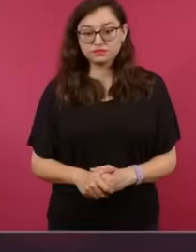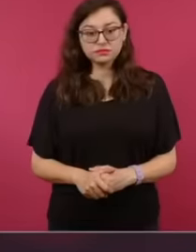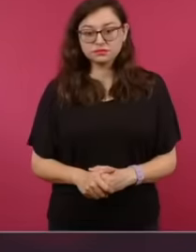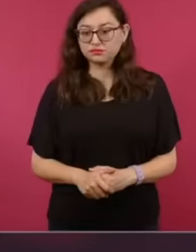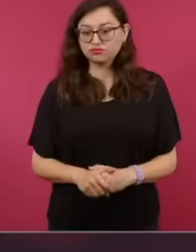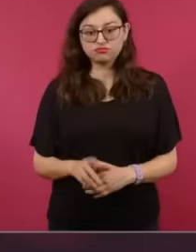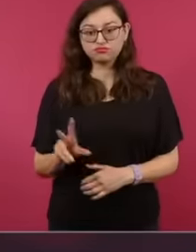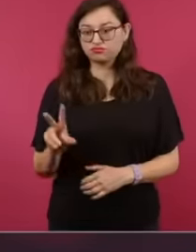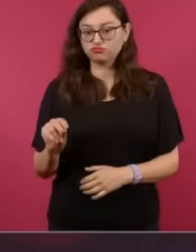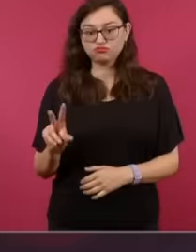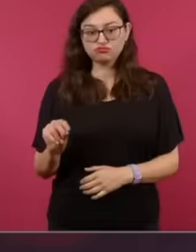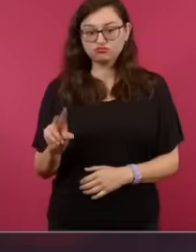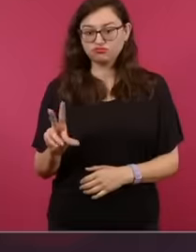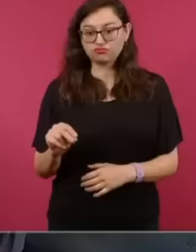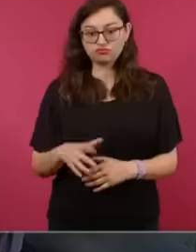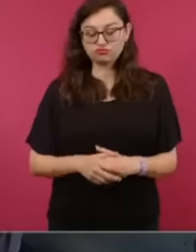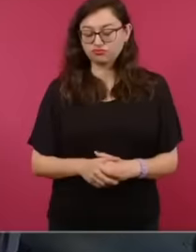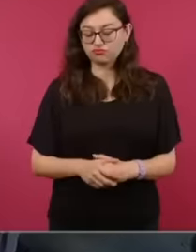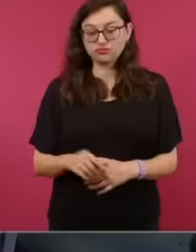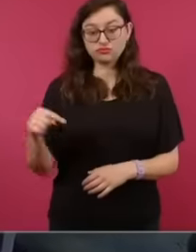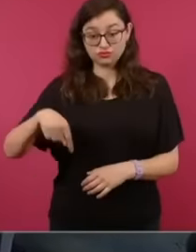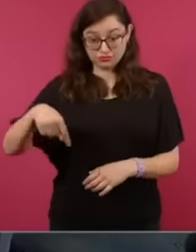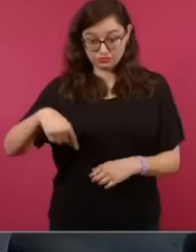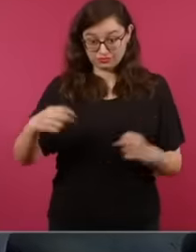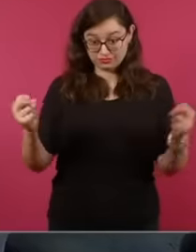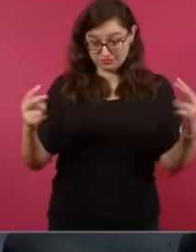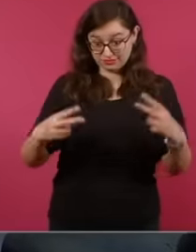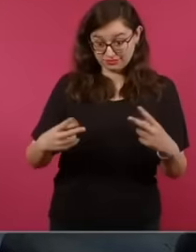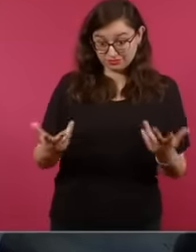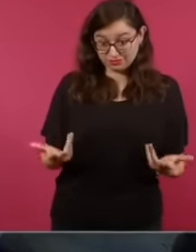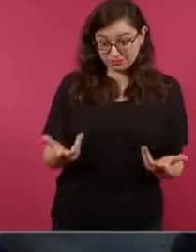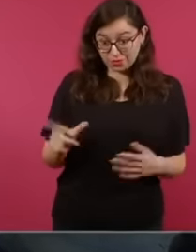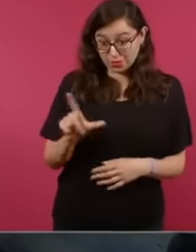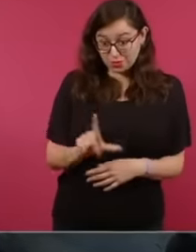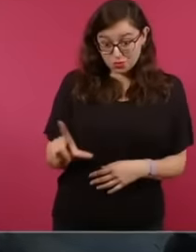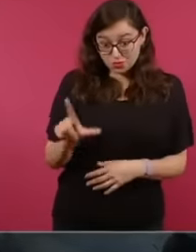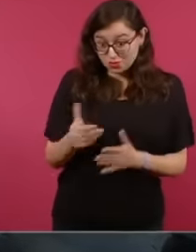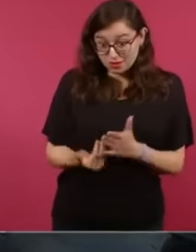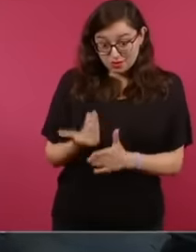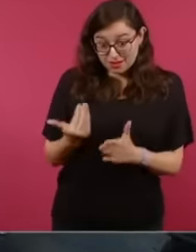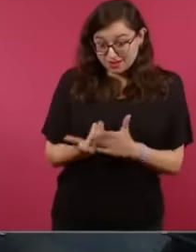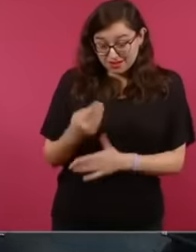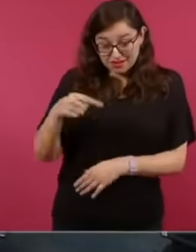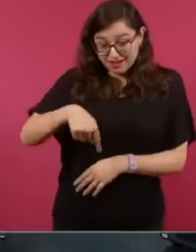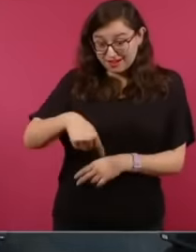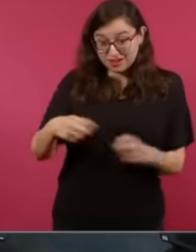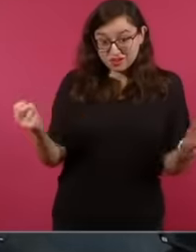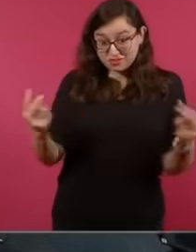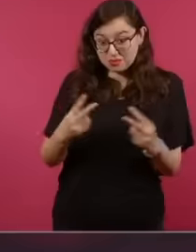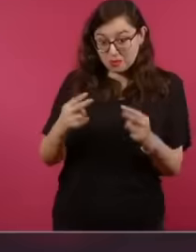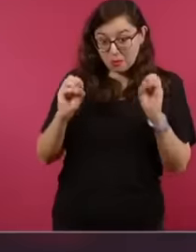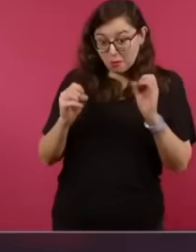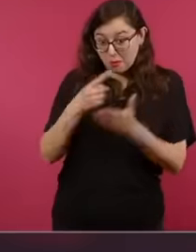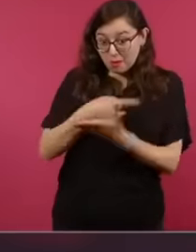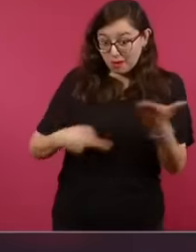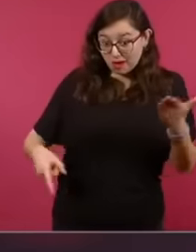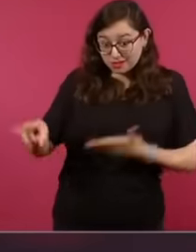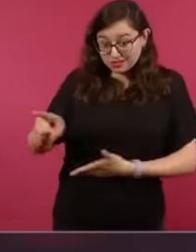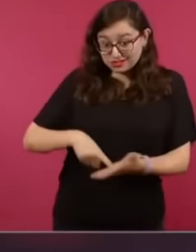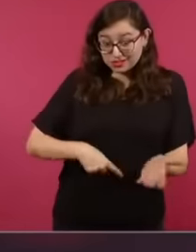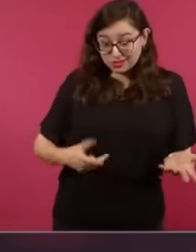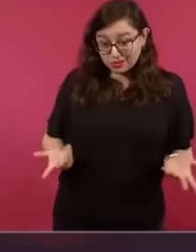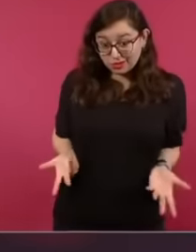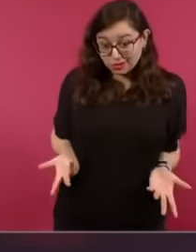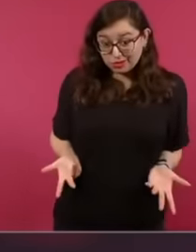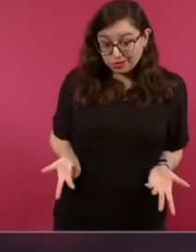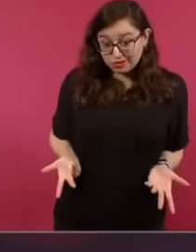No, no, porque los vamos a ver aquí, ¿no? O sea, y la mañanera es la mañanera, o sea, o no quieren que haya mañanera.